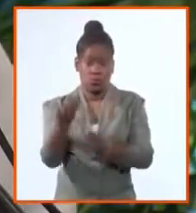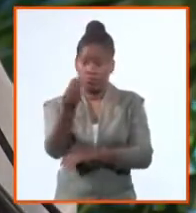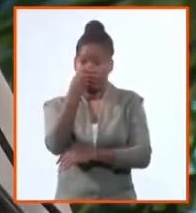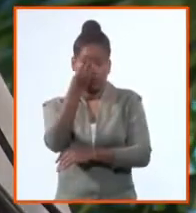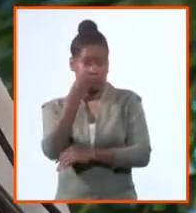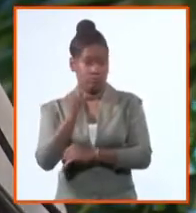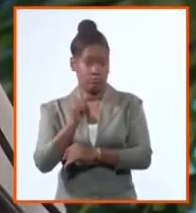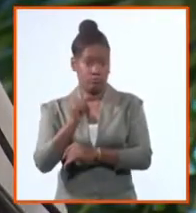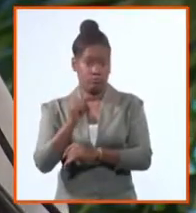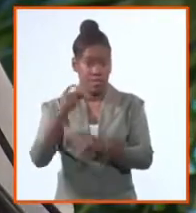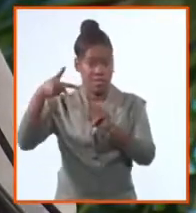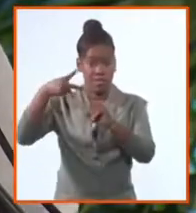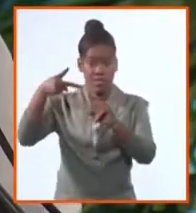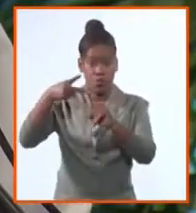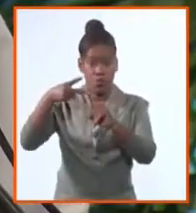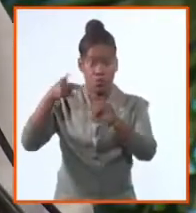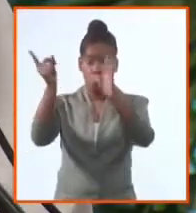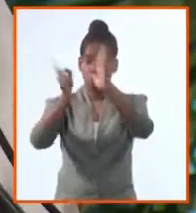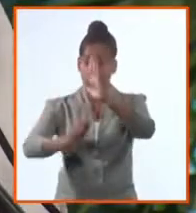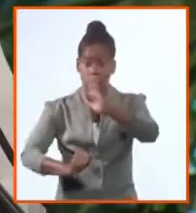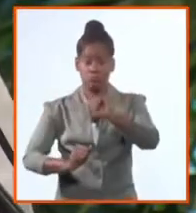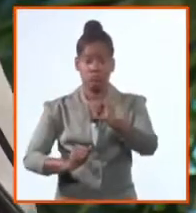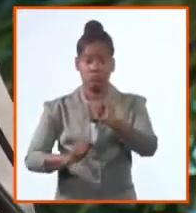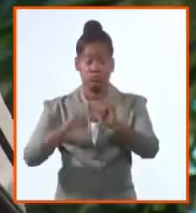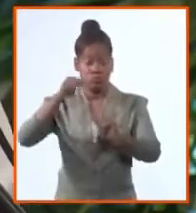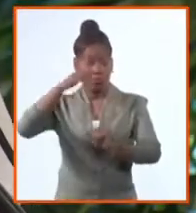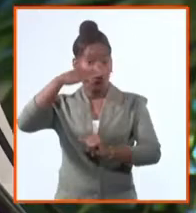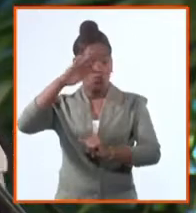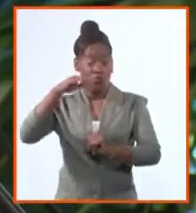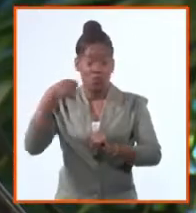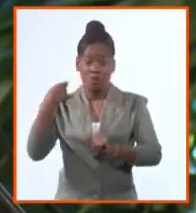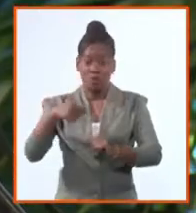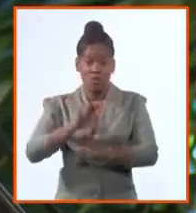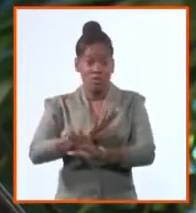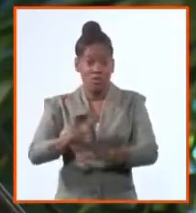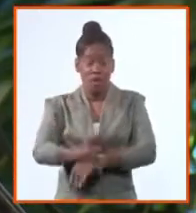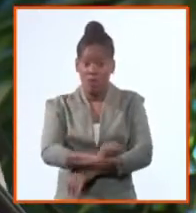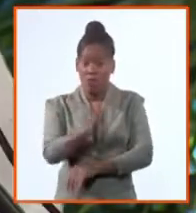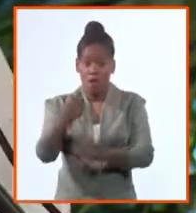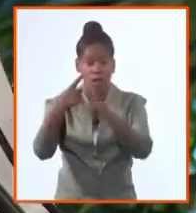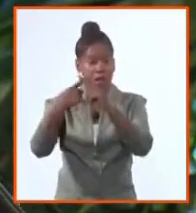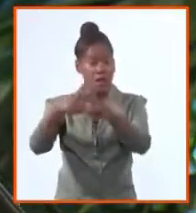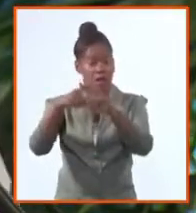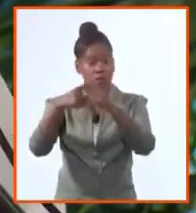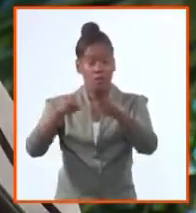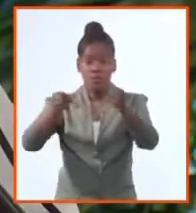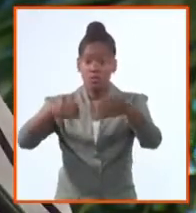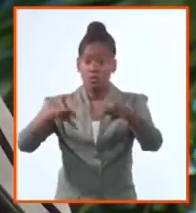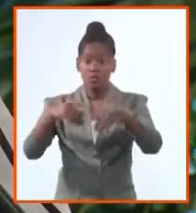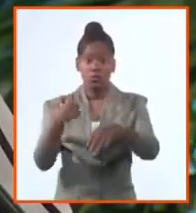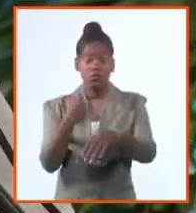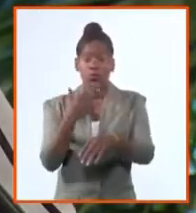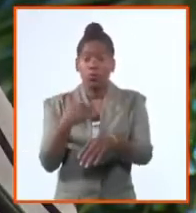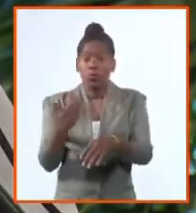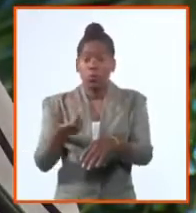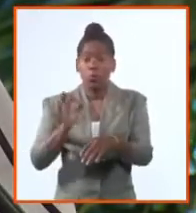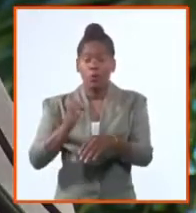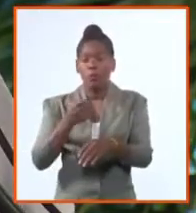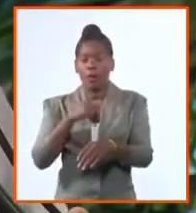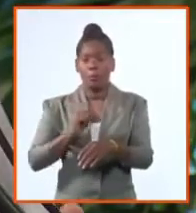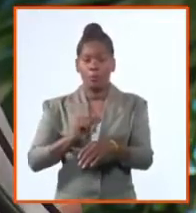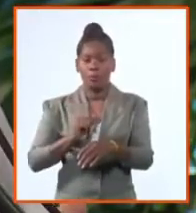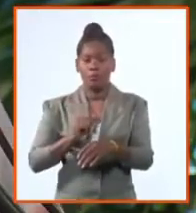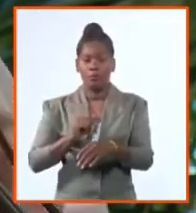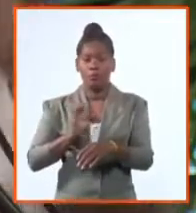seguridad energética. No creo que haya que fundamentarlo. Pero el país está obligado a encontrar recursos que eleven, por ejemplo, la inversión en la